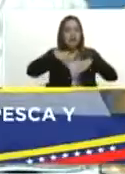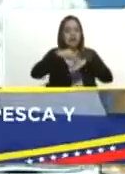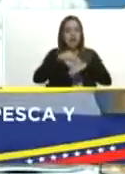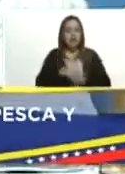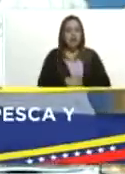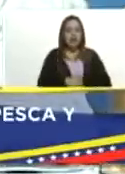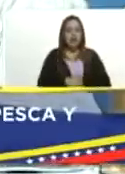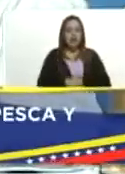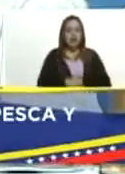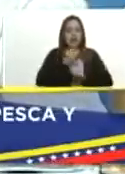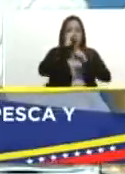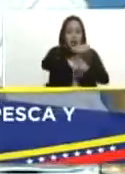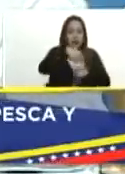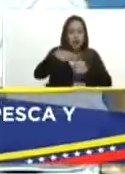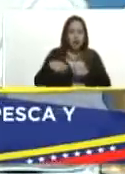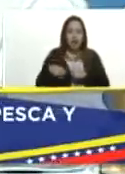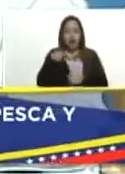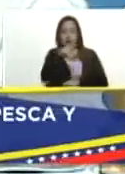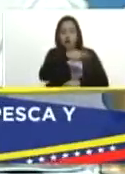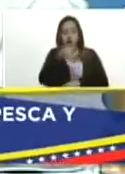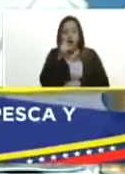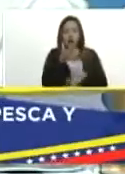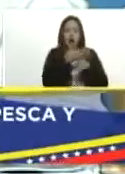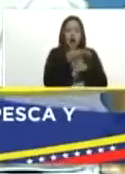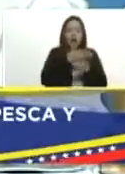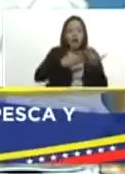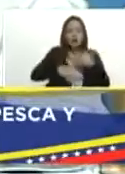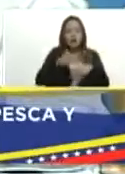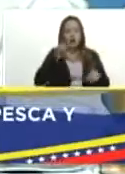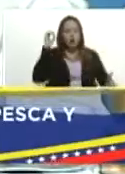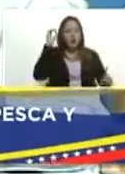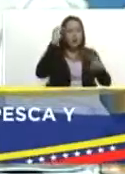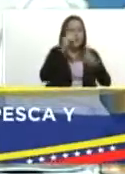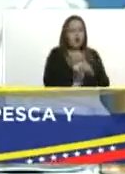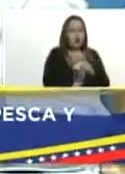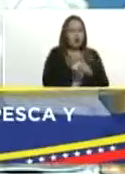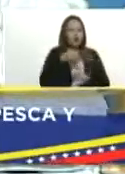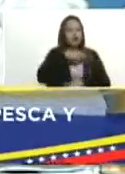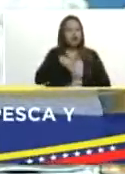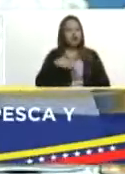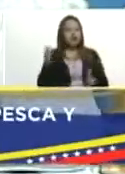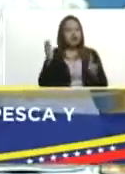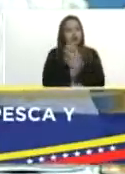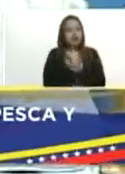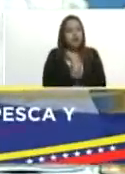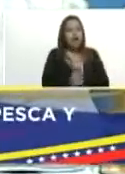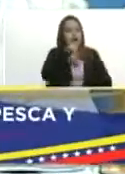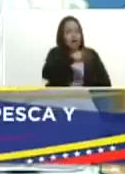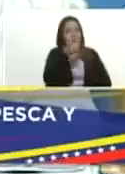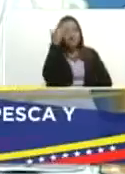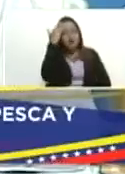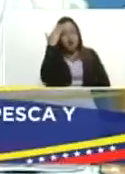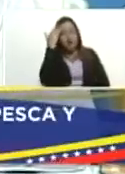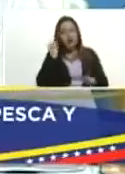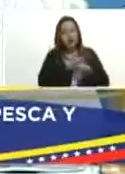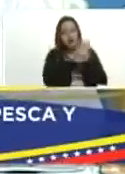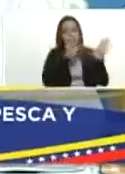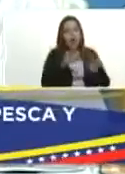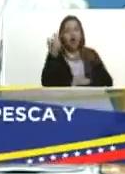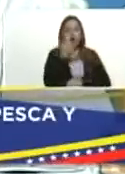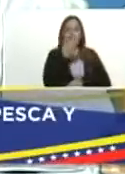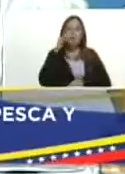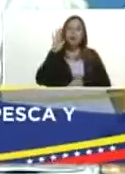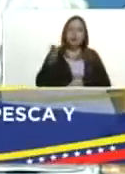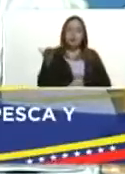Popular para la Pesca. Ellos han compartido, presidente, los alcances que hemos obtenido. Ellos reconocen y saben el compromiso